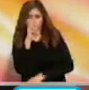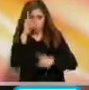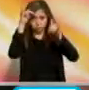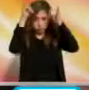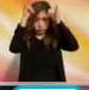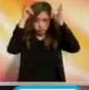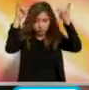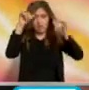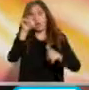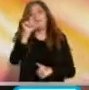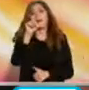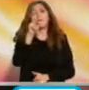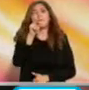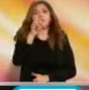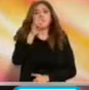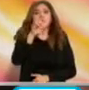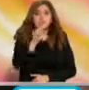apis,